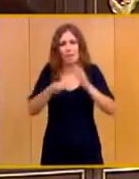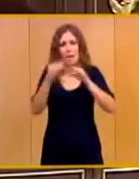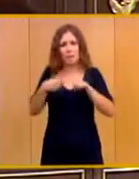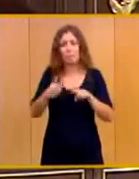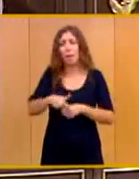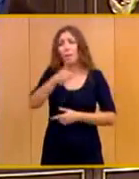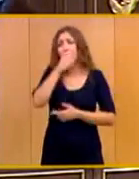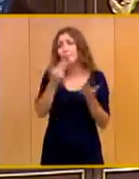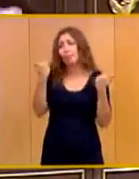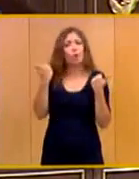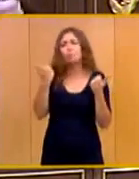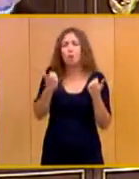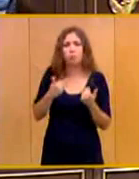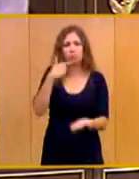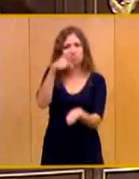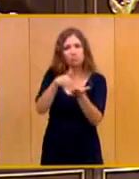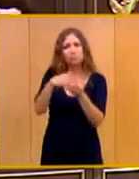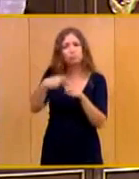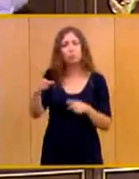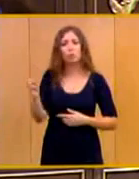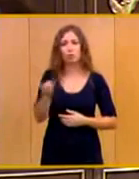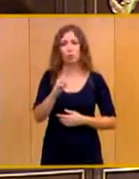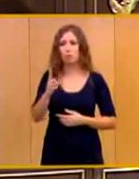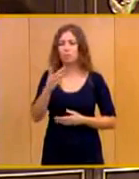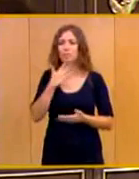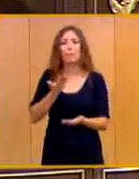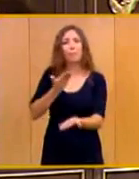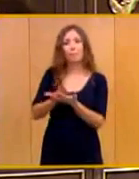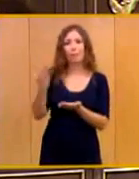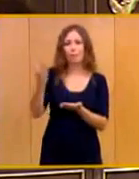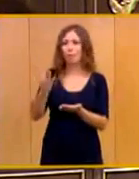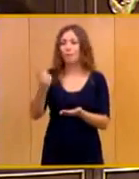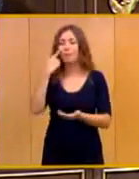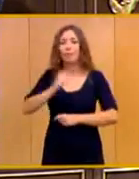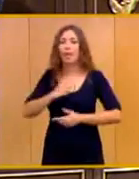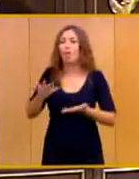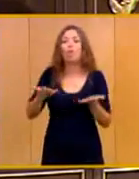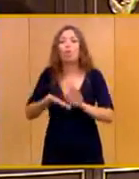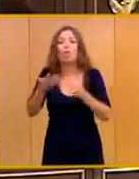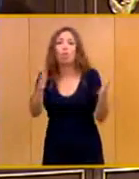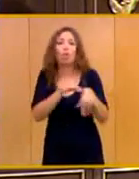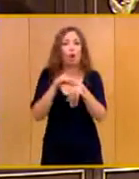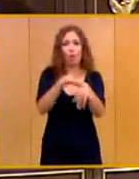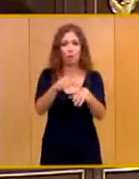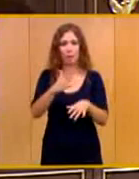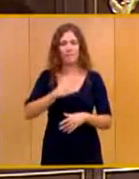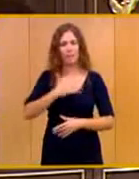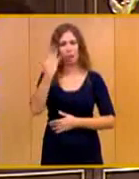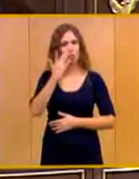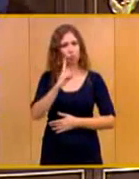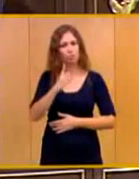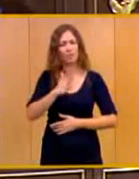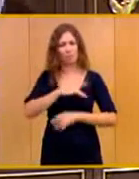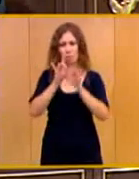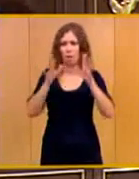y que no reclama sino que alguien le ofrezca una dirección estable, certidumbre y principios